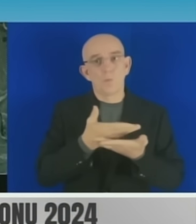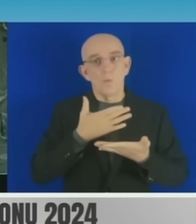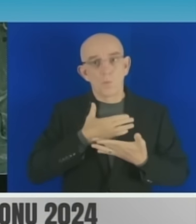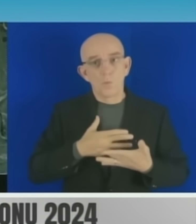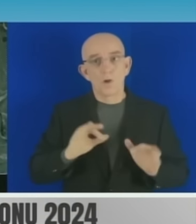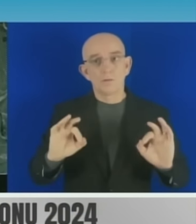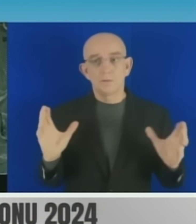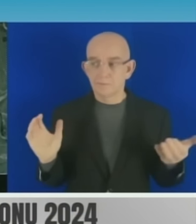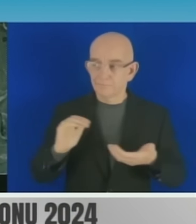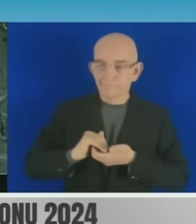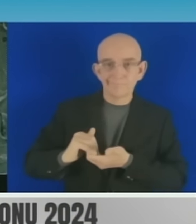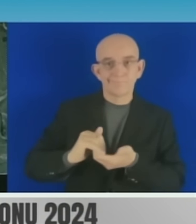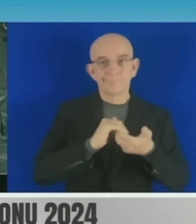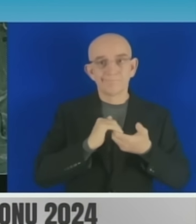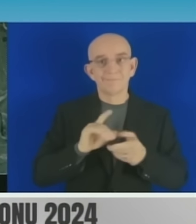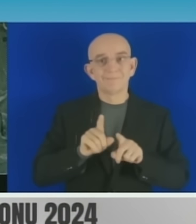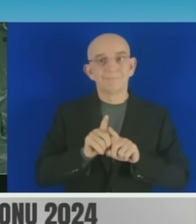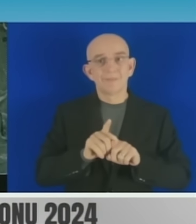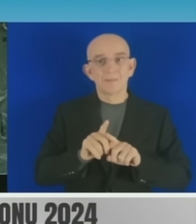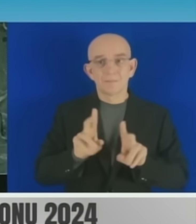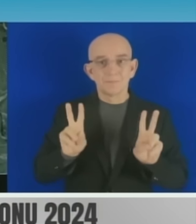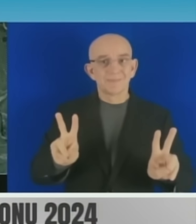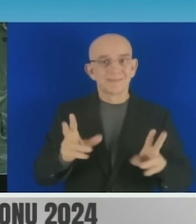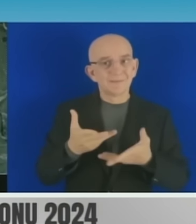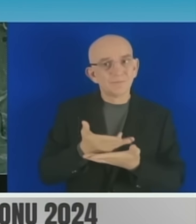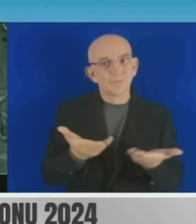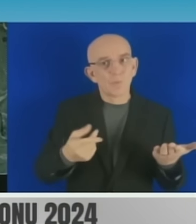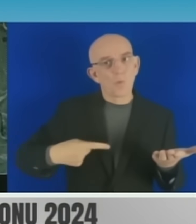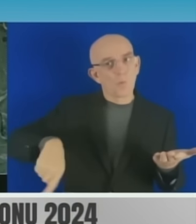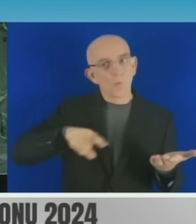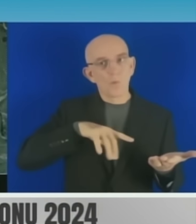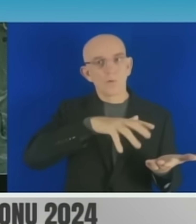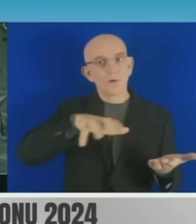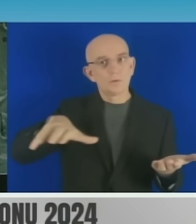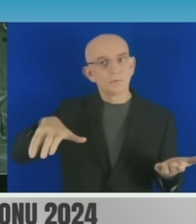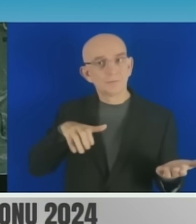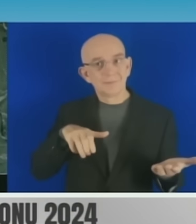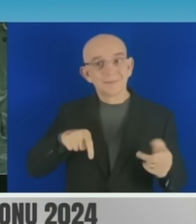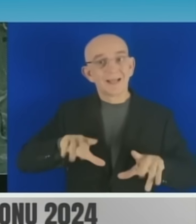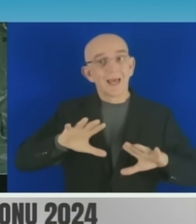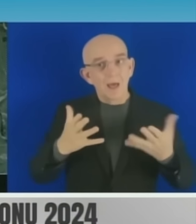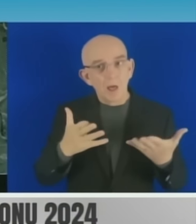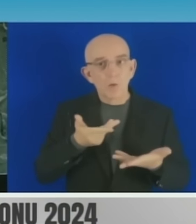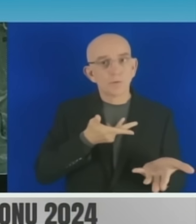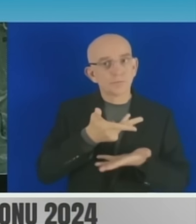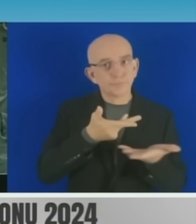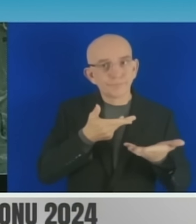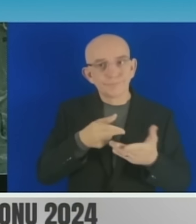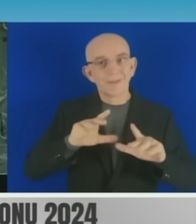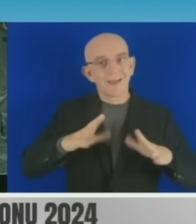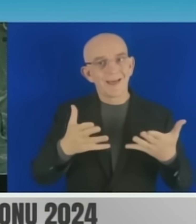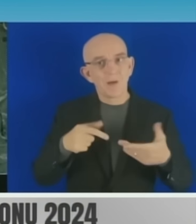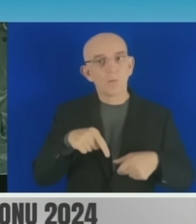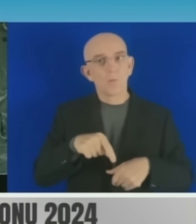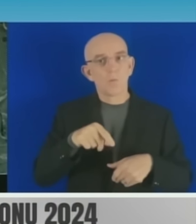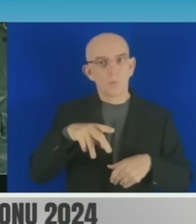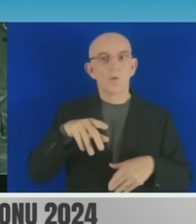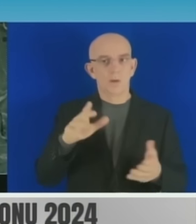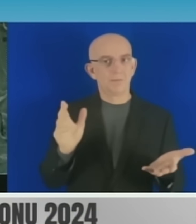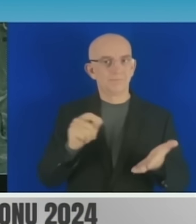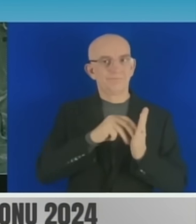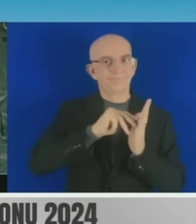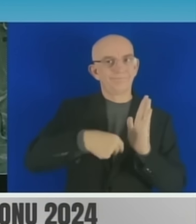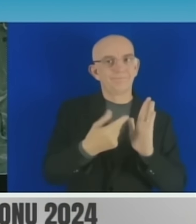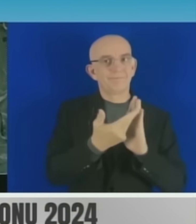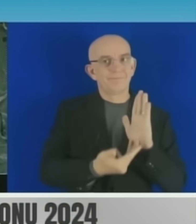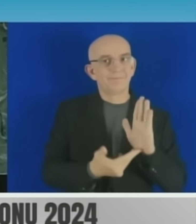enfatizamos la importancia de renovar nuestro compromiso tanto con la letra como con el espíritu de la Carta de la Organización de Naciones